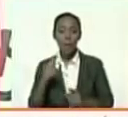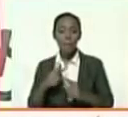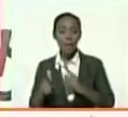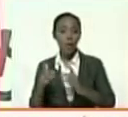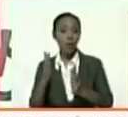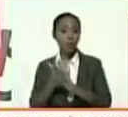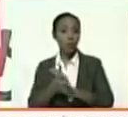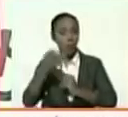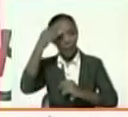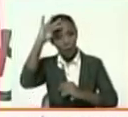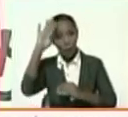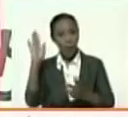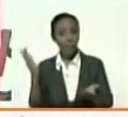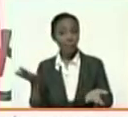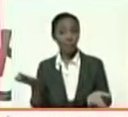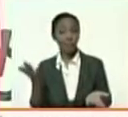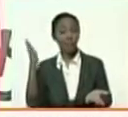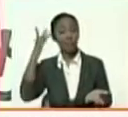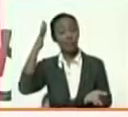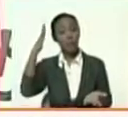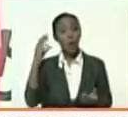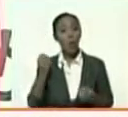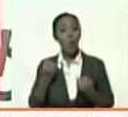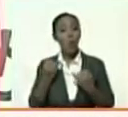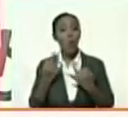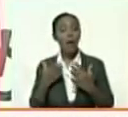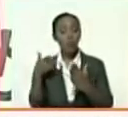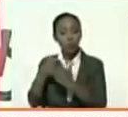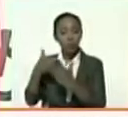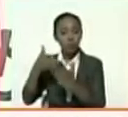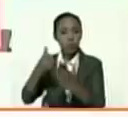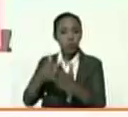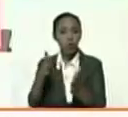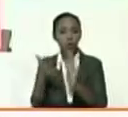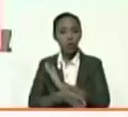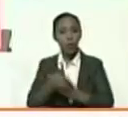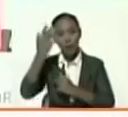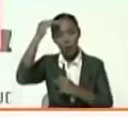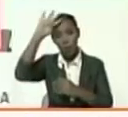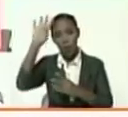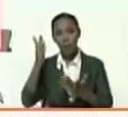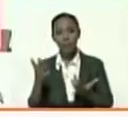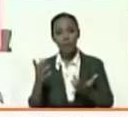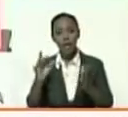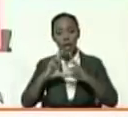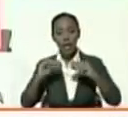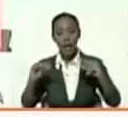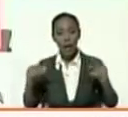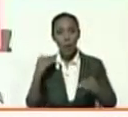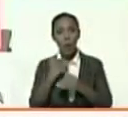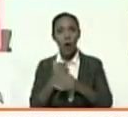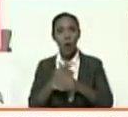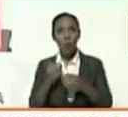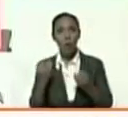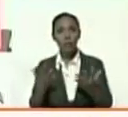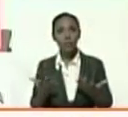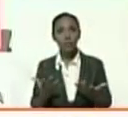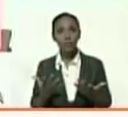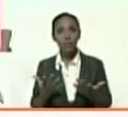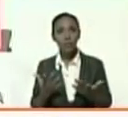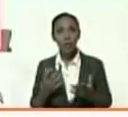imagínate, ¿cuántos ataques sobre Cuba? Y sobre Nicaragua, ¿cuántos ataques? O sea, cuando ellos